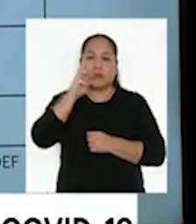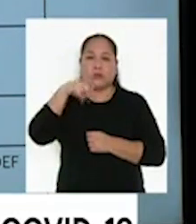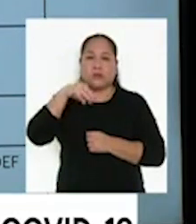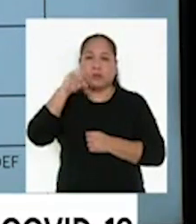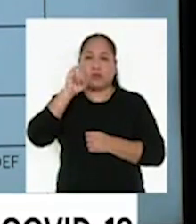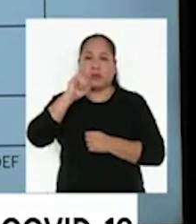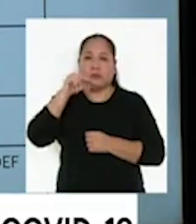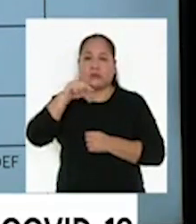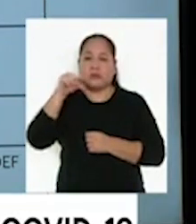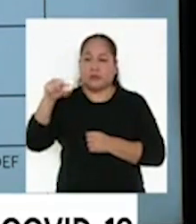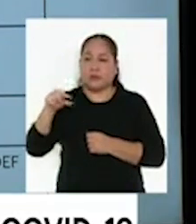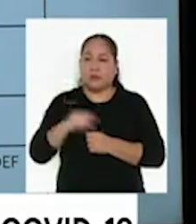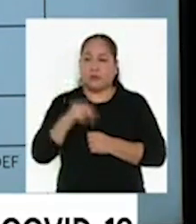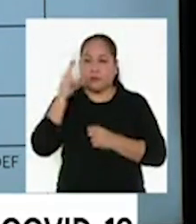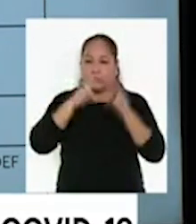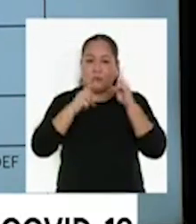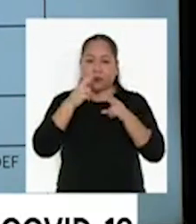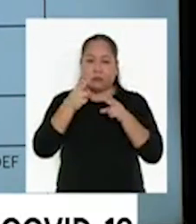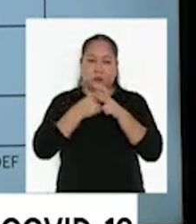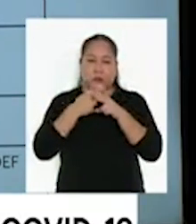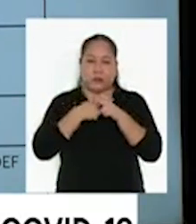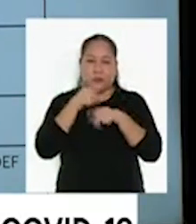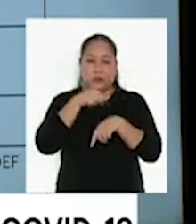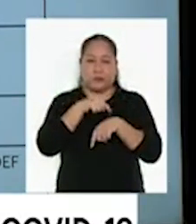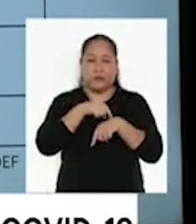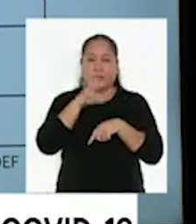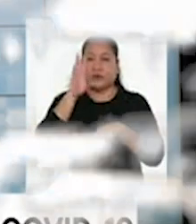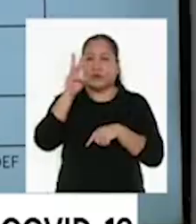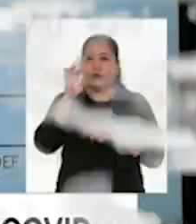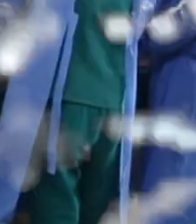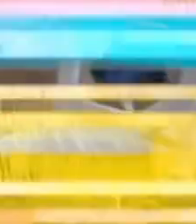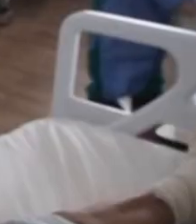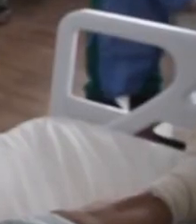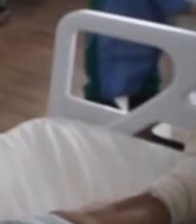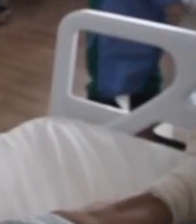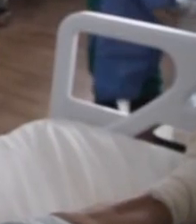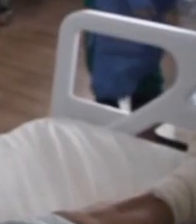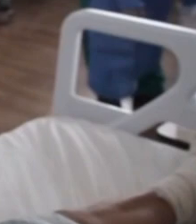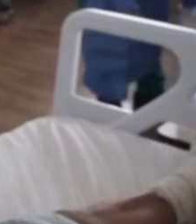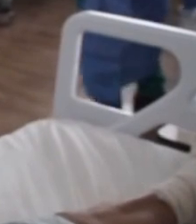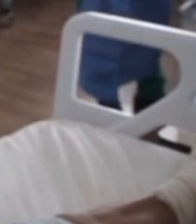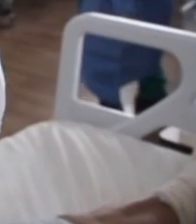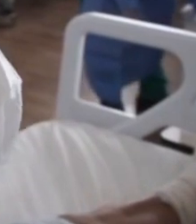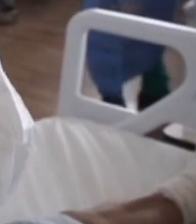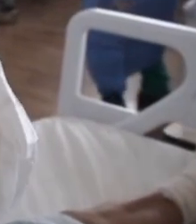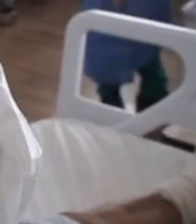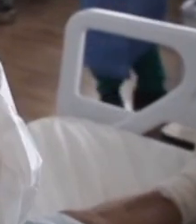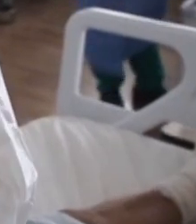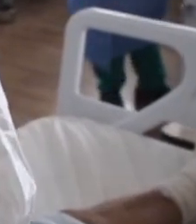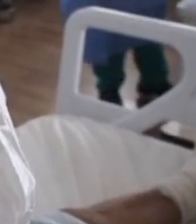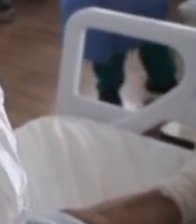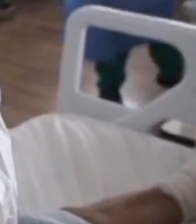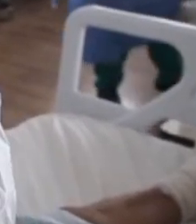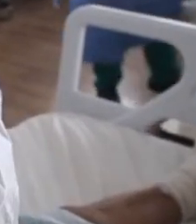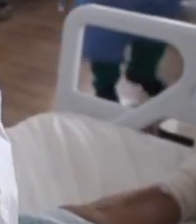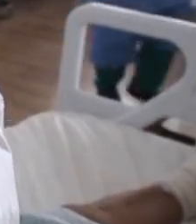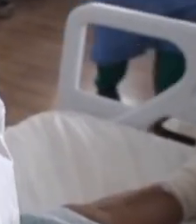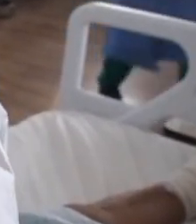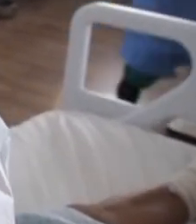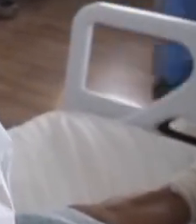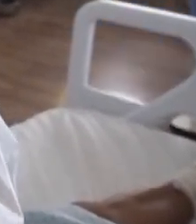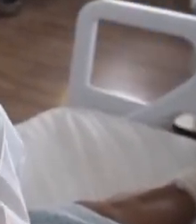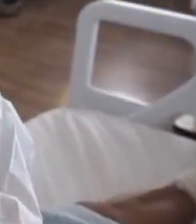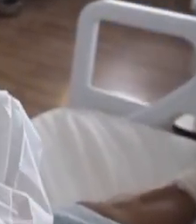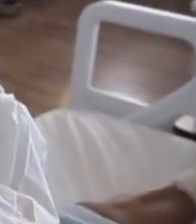el tiempo de corte de 60 días luego de la prueba. Además, comentó que las otras dos fuentes para los